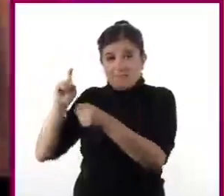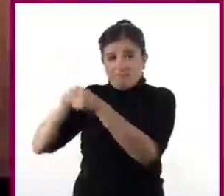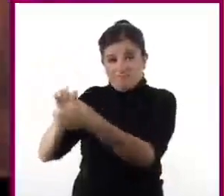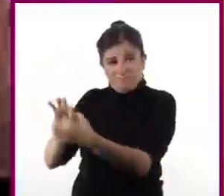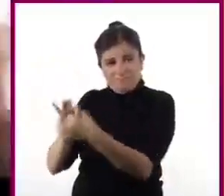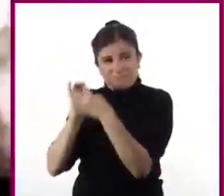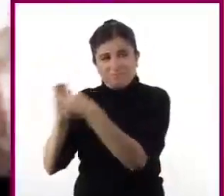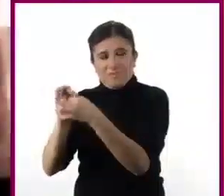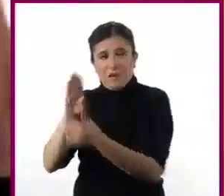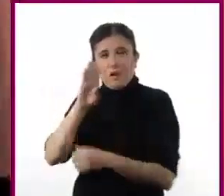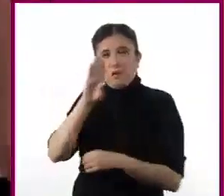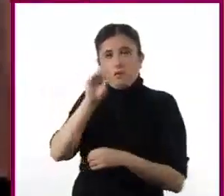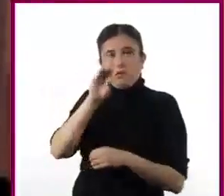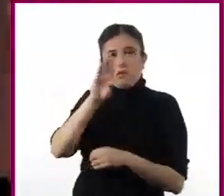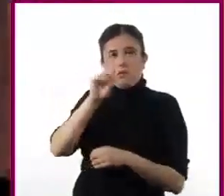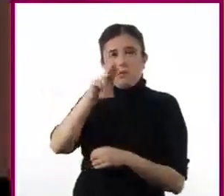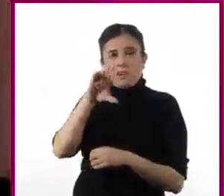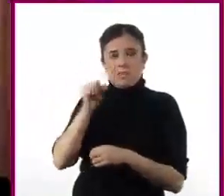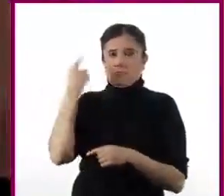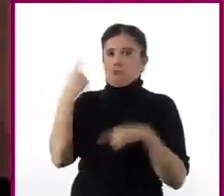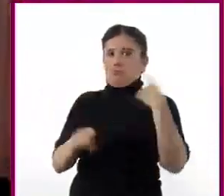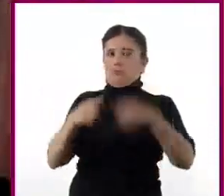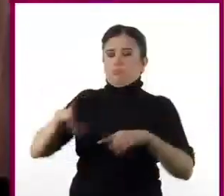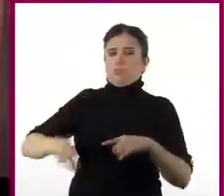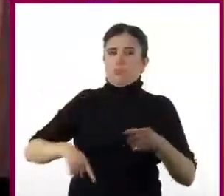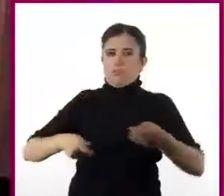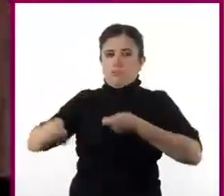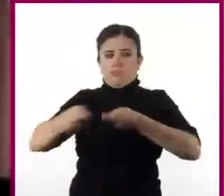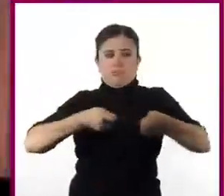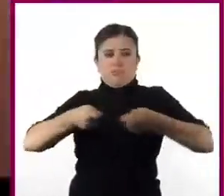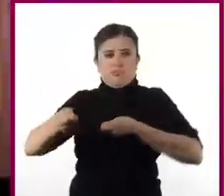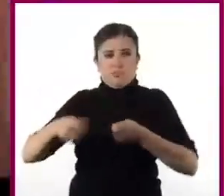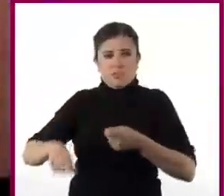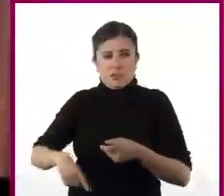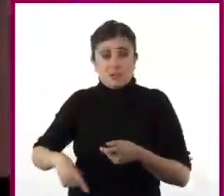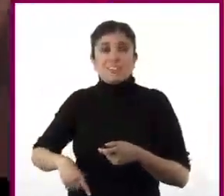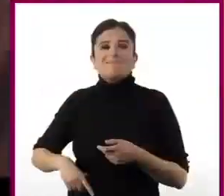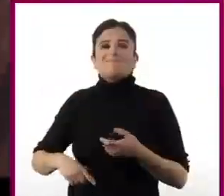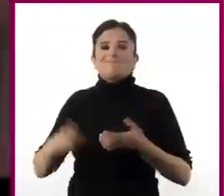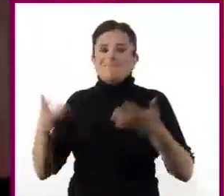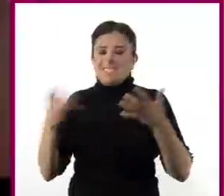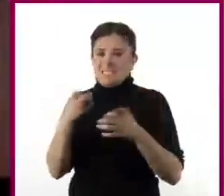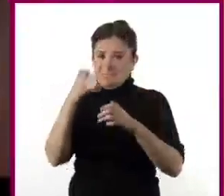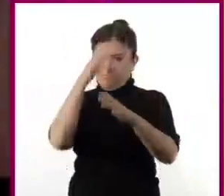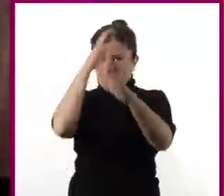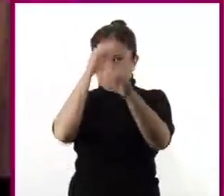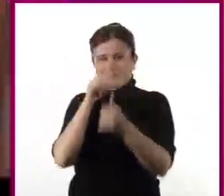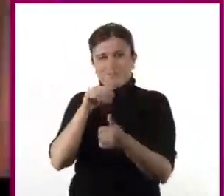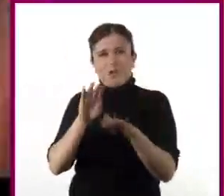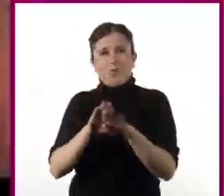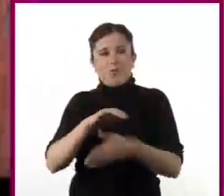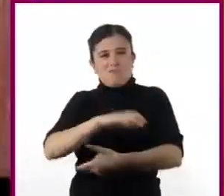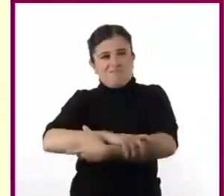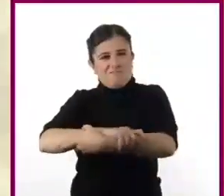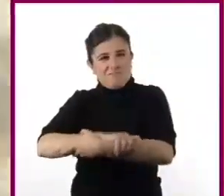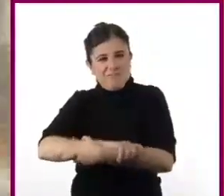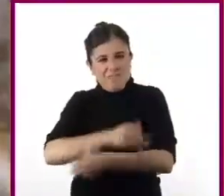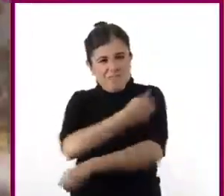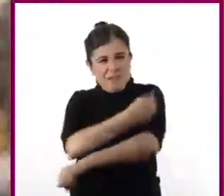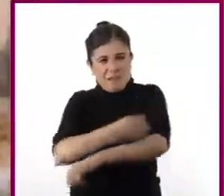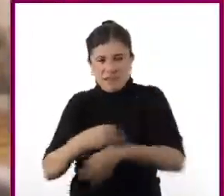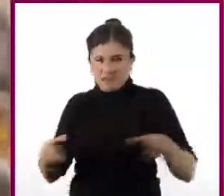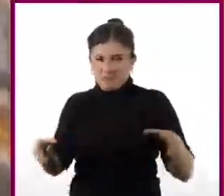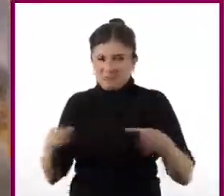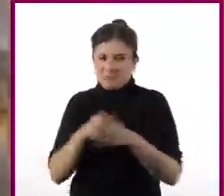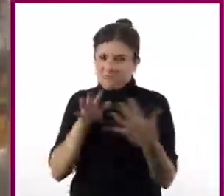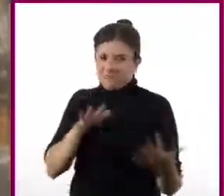los Borbones eran la misma casa gobernante, pues habían hecho este pacto de familia importante. Entonces, en